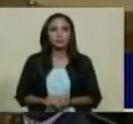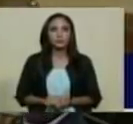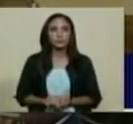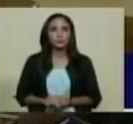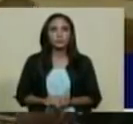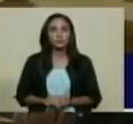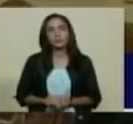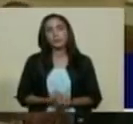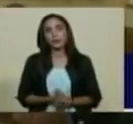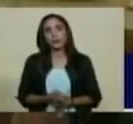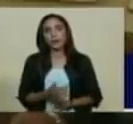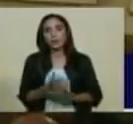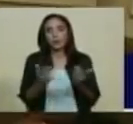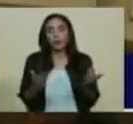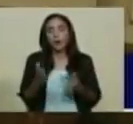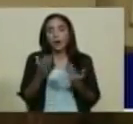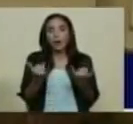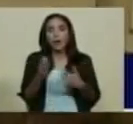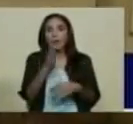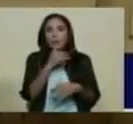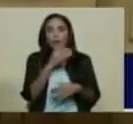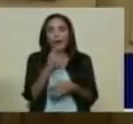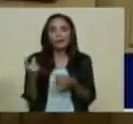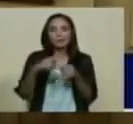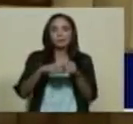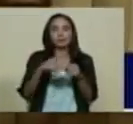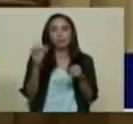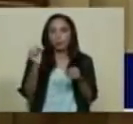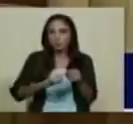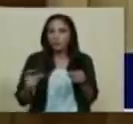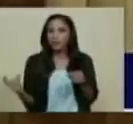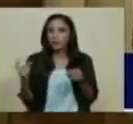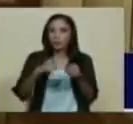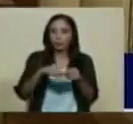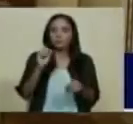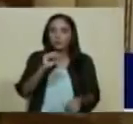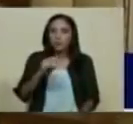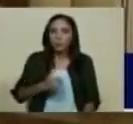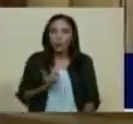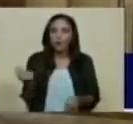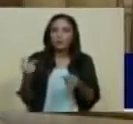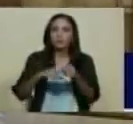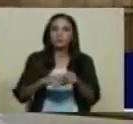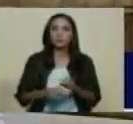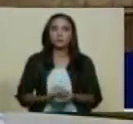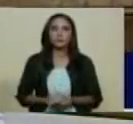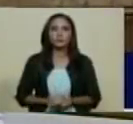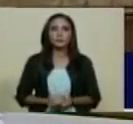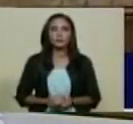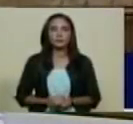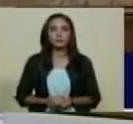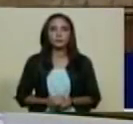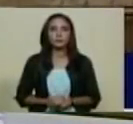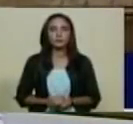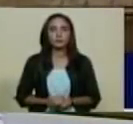cupo se acabó, ahora hay nuevos fenómenos, nuevas necesidades. Y sigo insistiendo, si me mantiene, por favor,